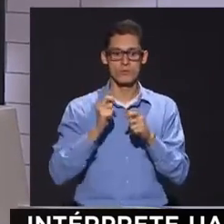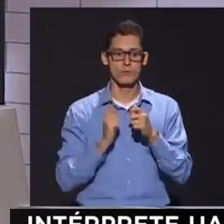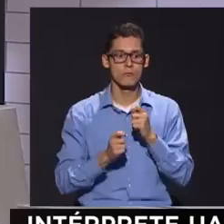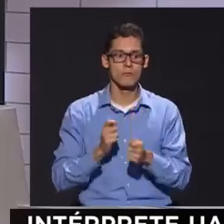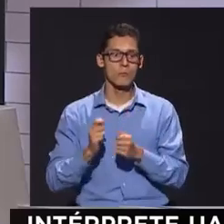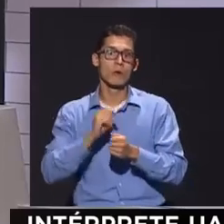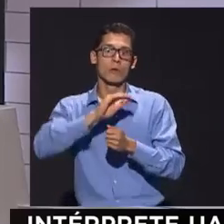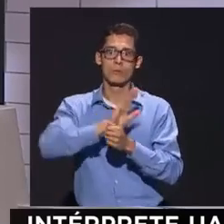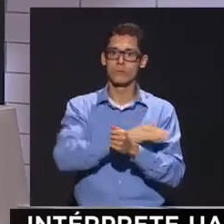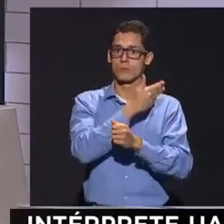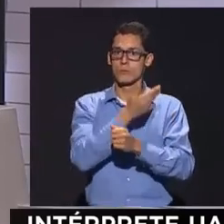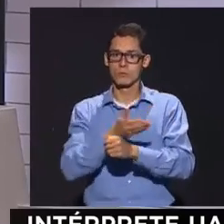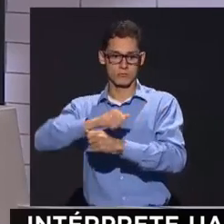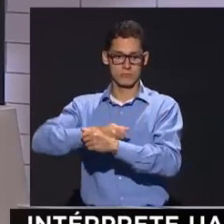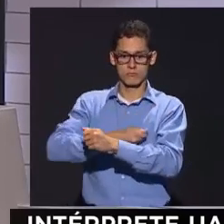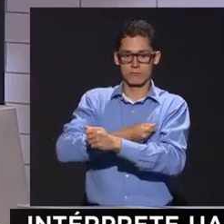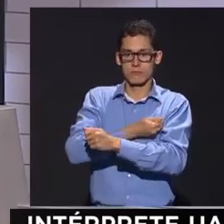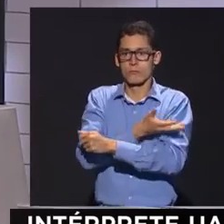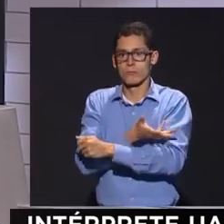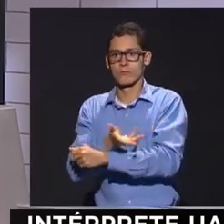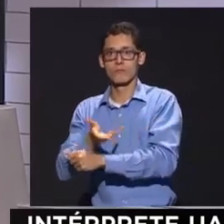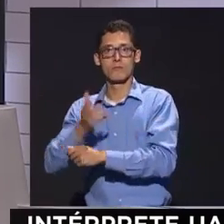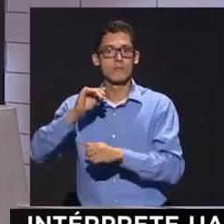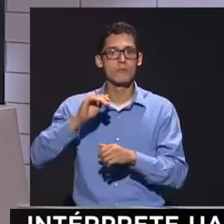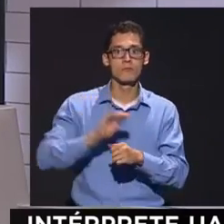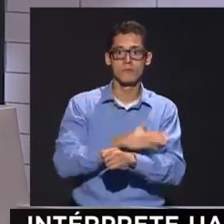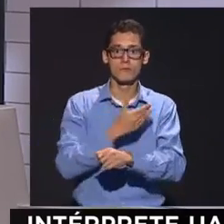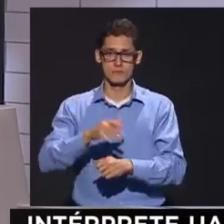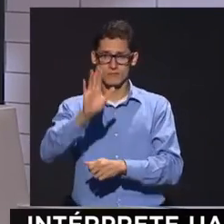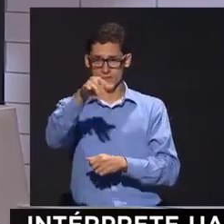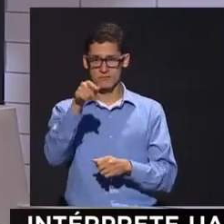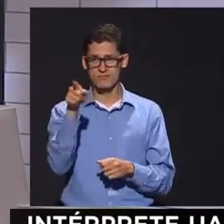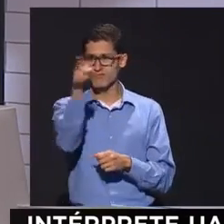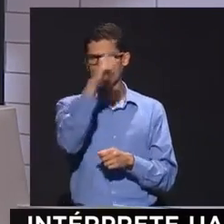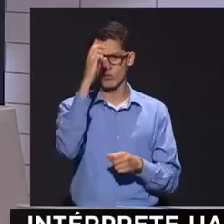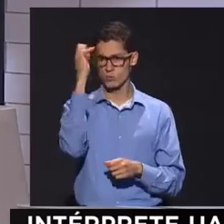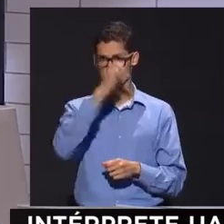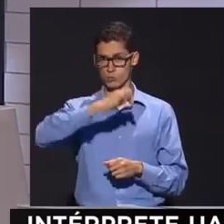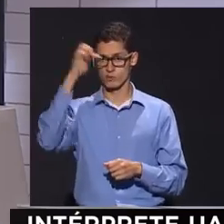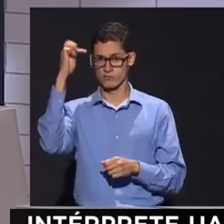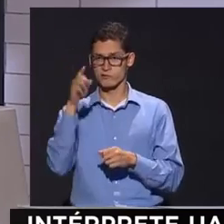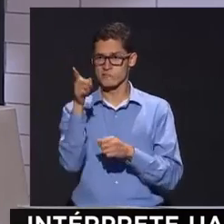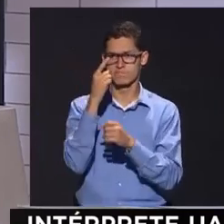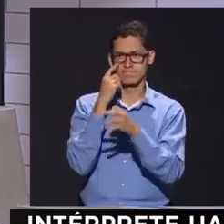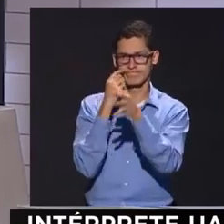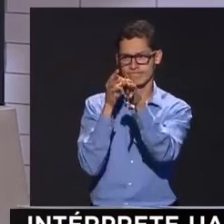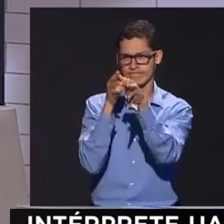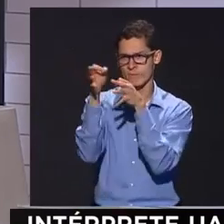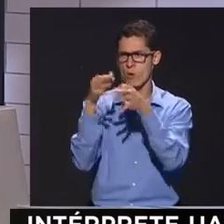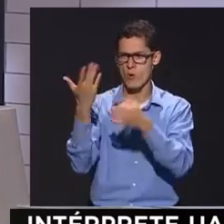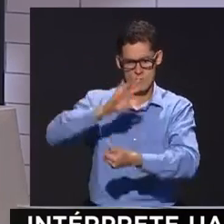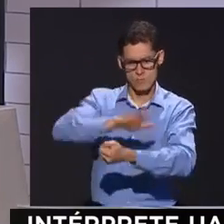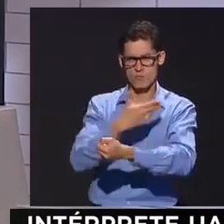programa que siempre lo he dicho no está hecho para músicos profesionales no está direccionado allí sino que está direccionado